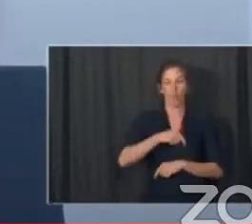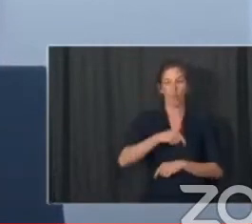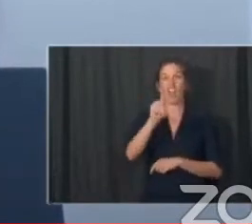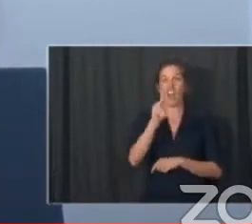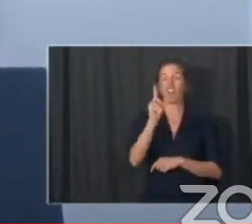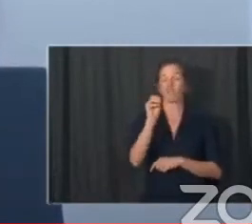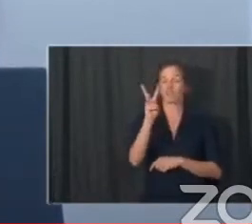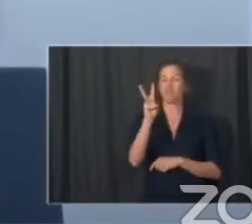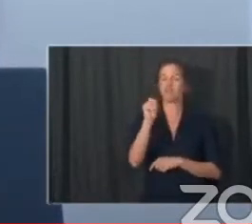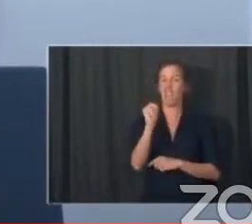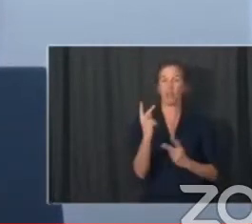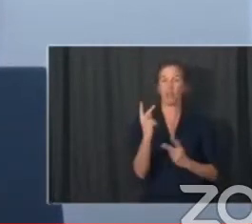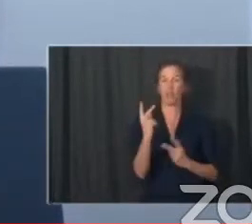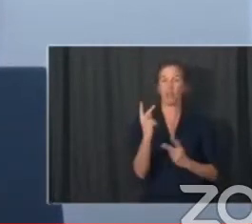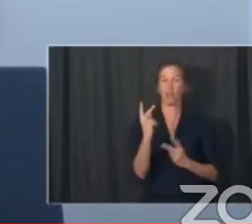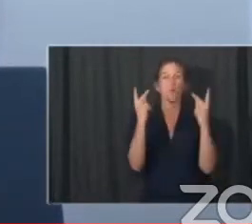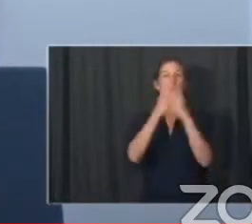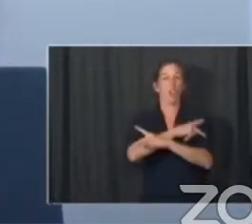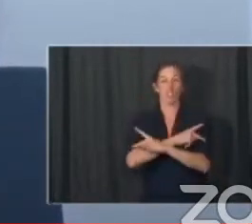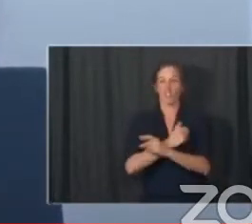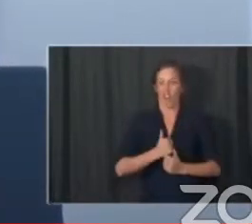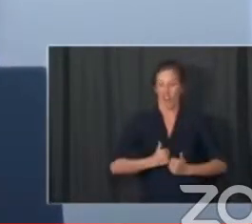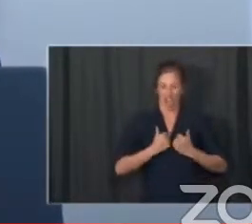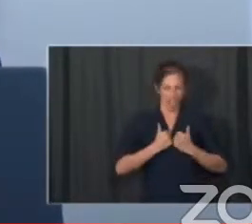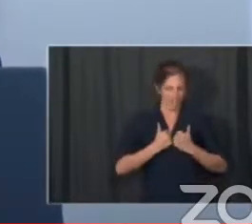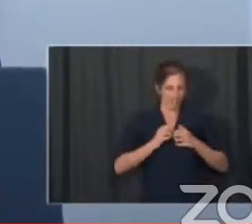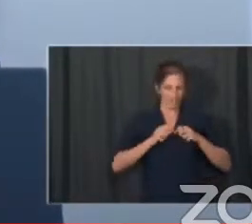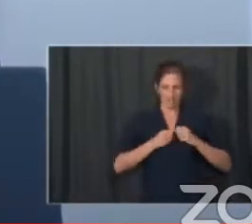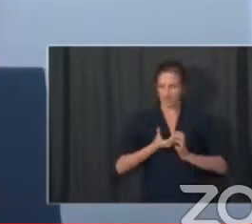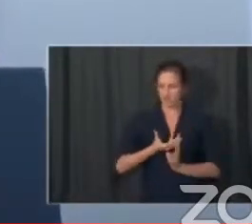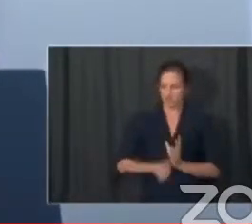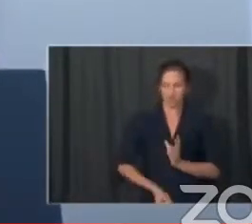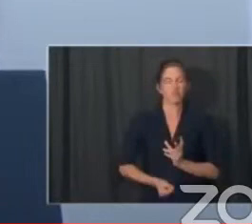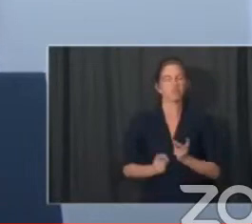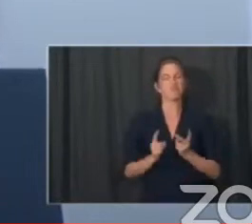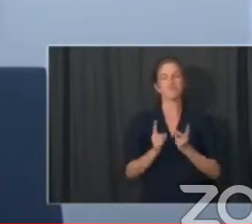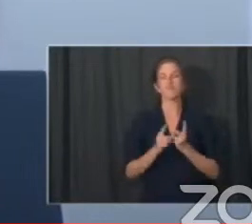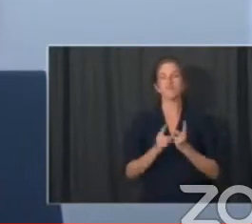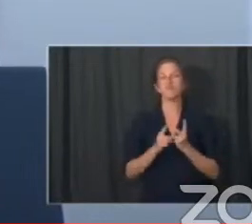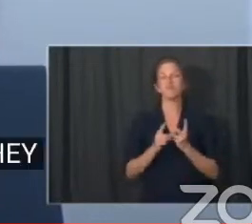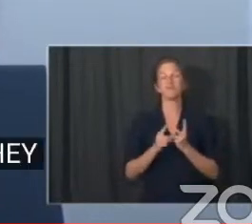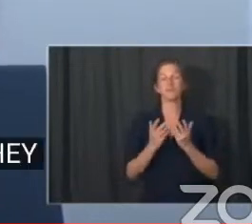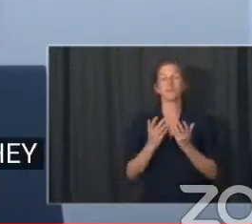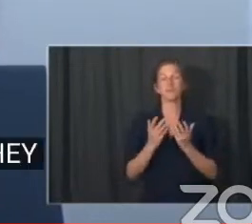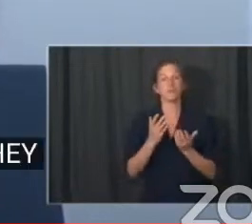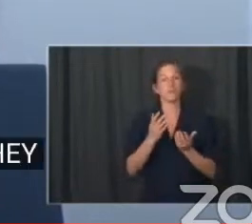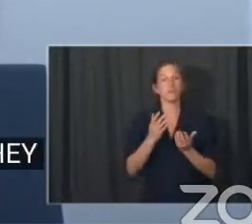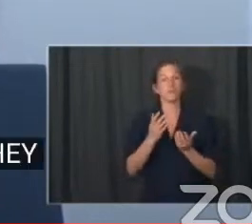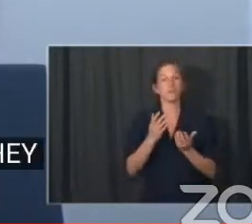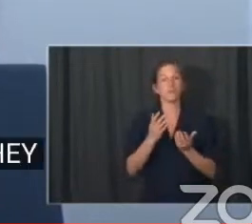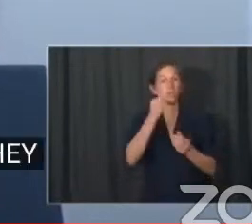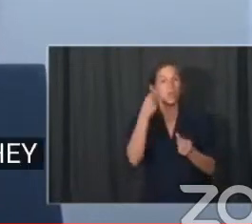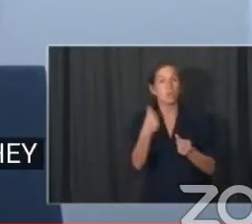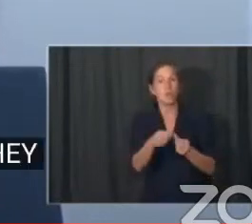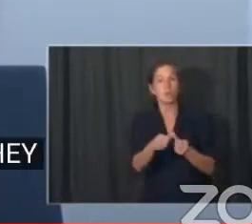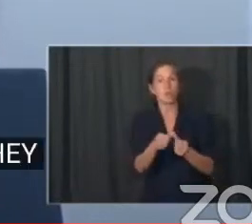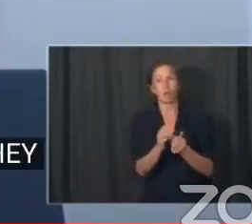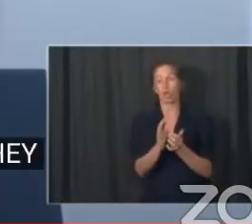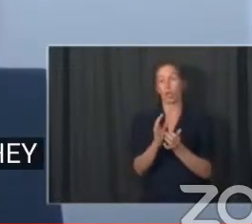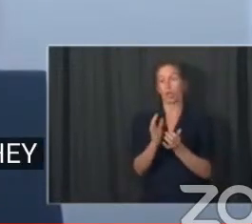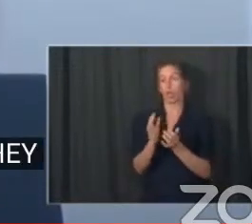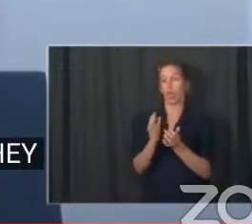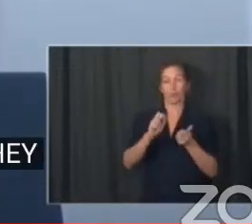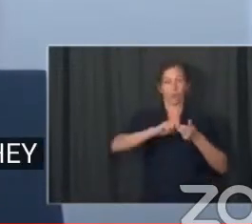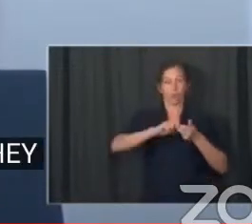puedo decir que no vamos a cerrar, no lo veo, no lo veré necesario. Los cierres cuestan vidas